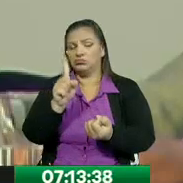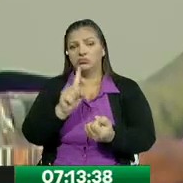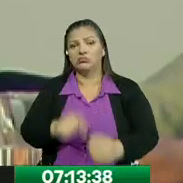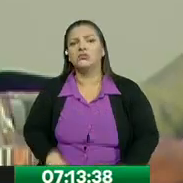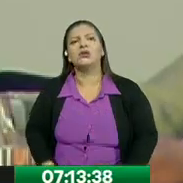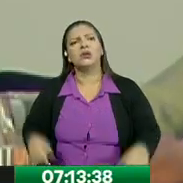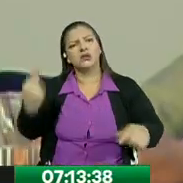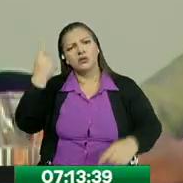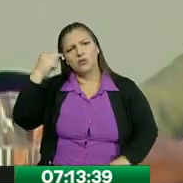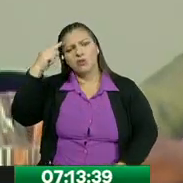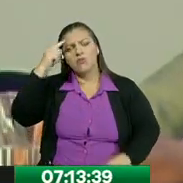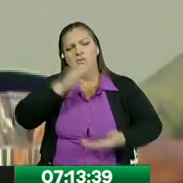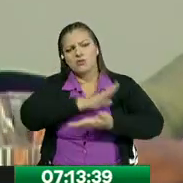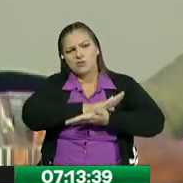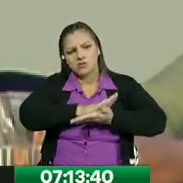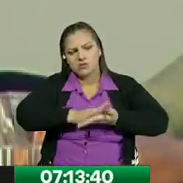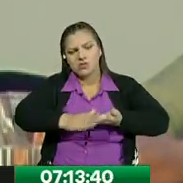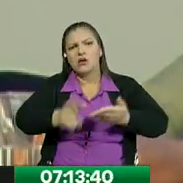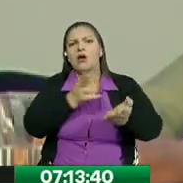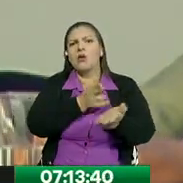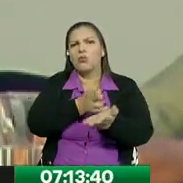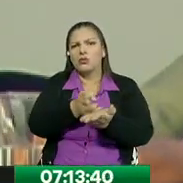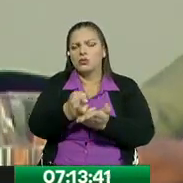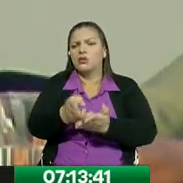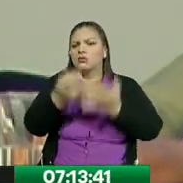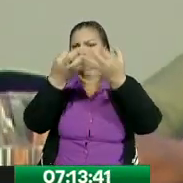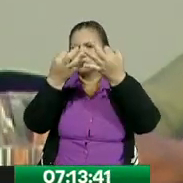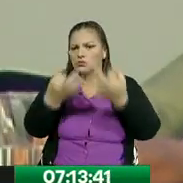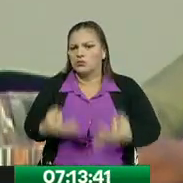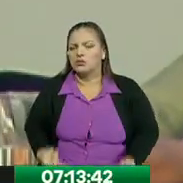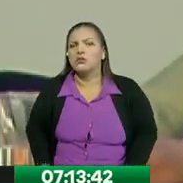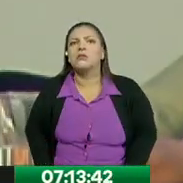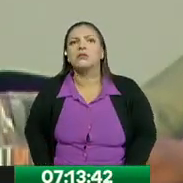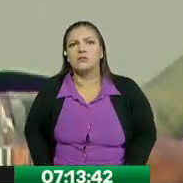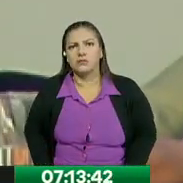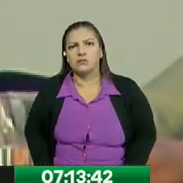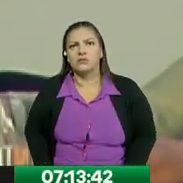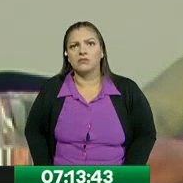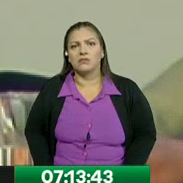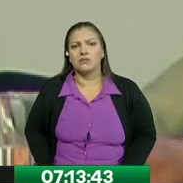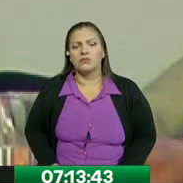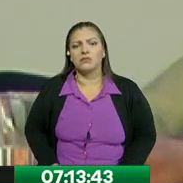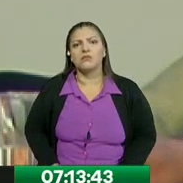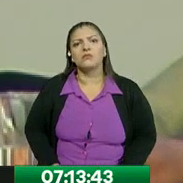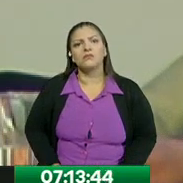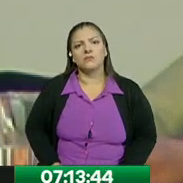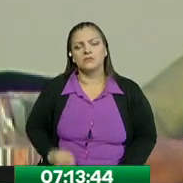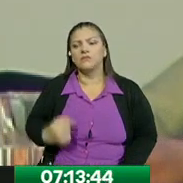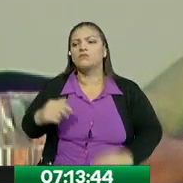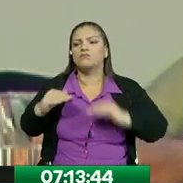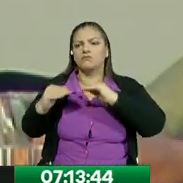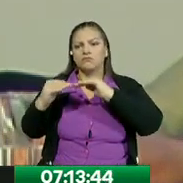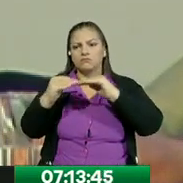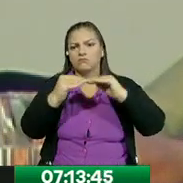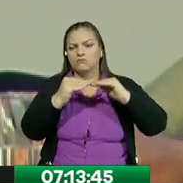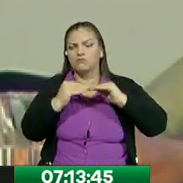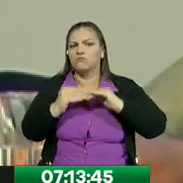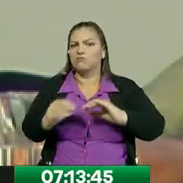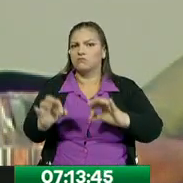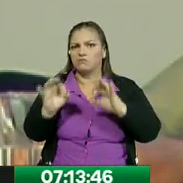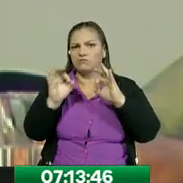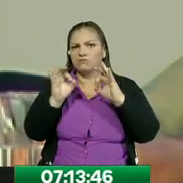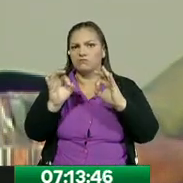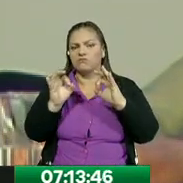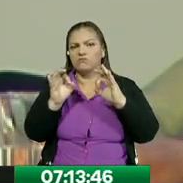somos un gobierno transparente, honesto, que no falsea ni maquilla los números. No una democracia de clientes,